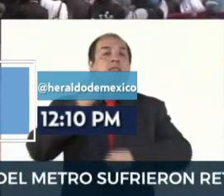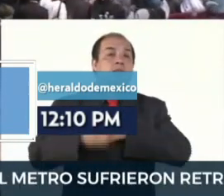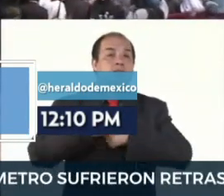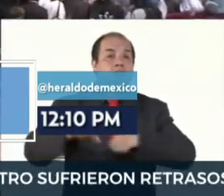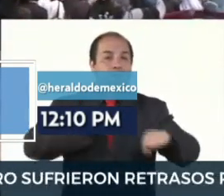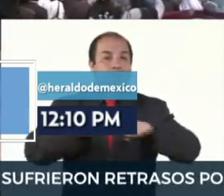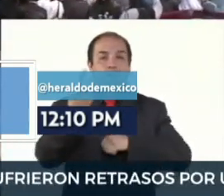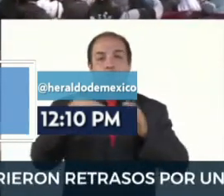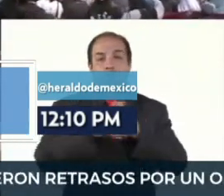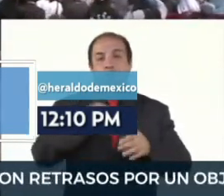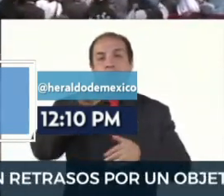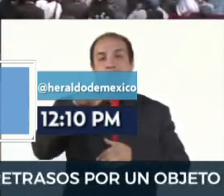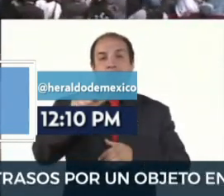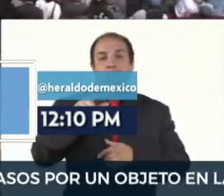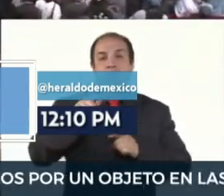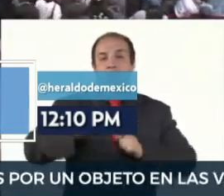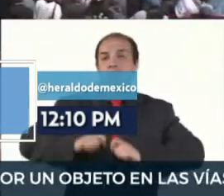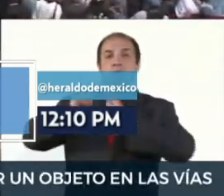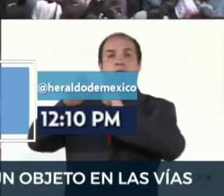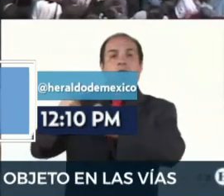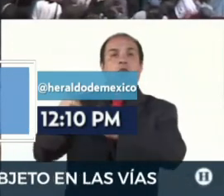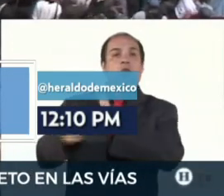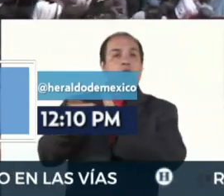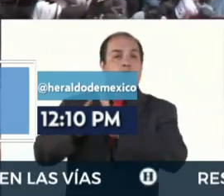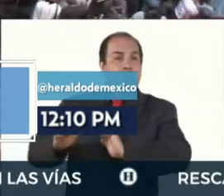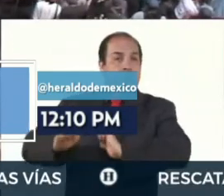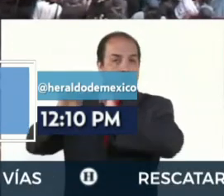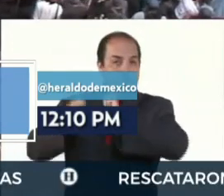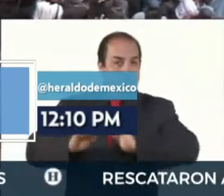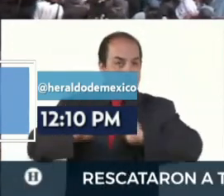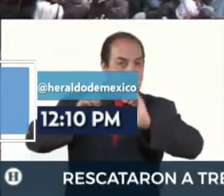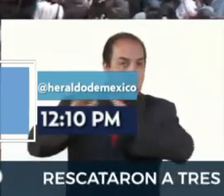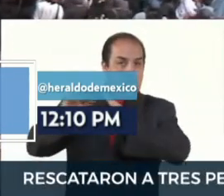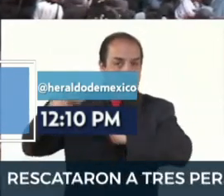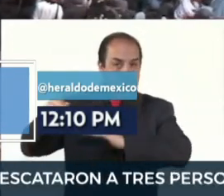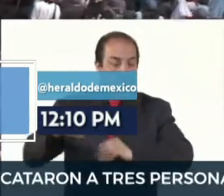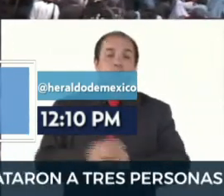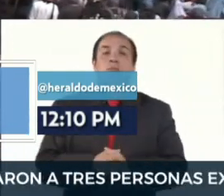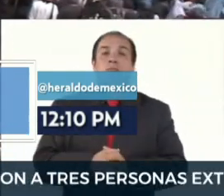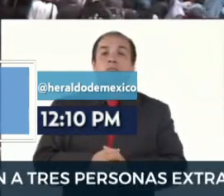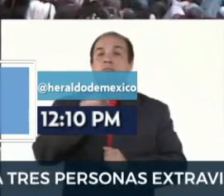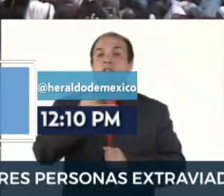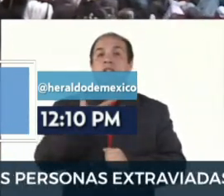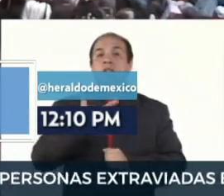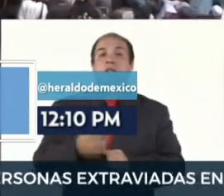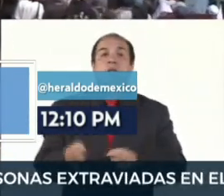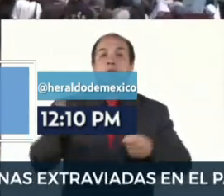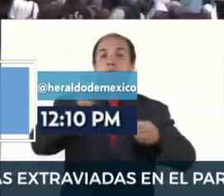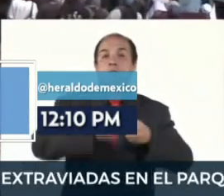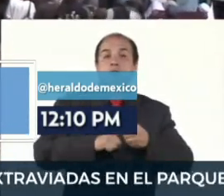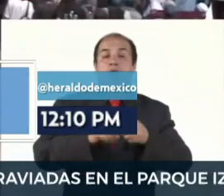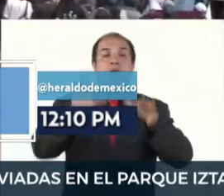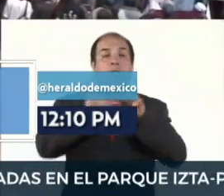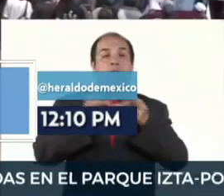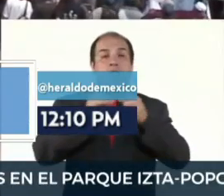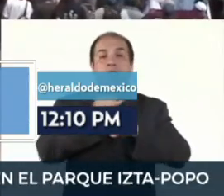15.413 llamadas y algo importante, Omar, es que han realizado 899 detenciones, por supuesto, protegiendo a las